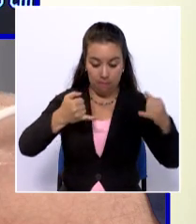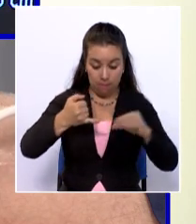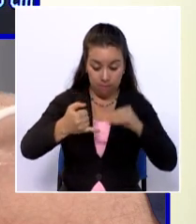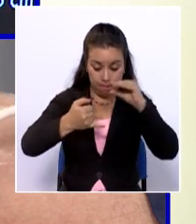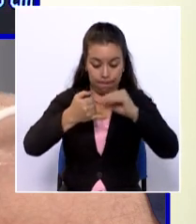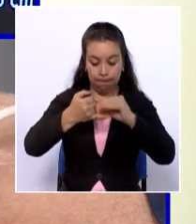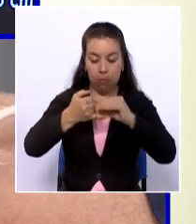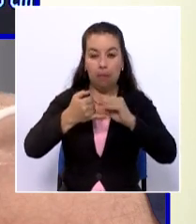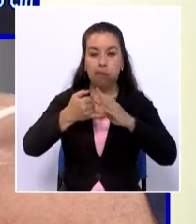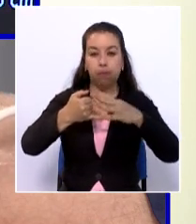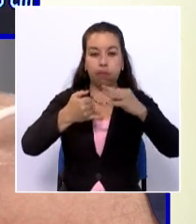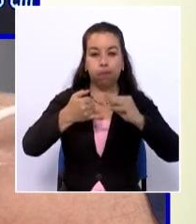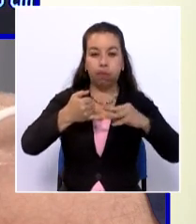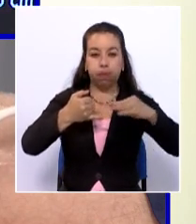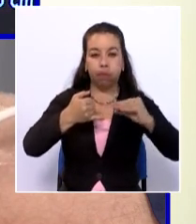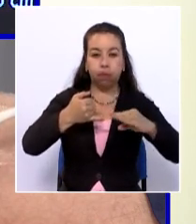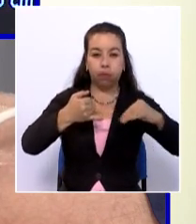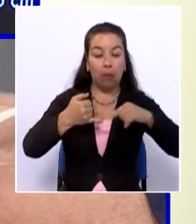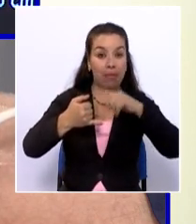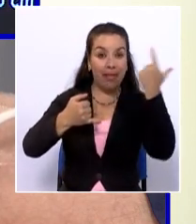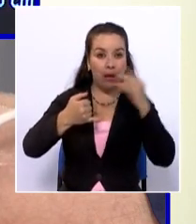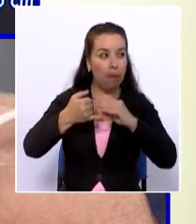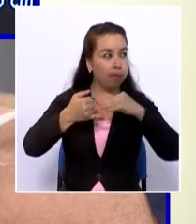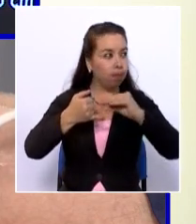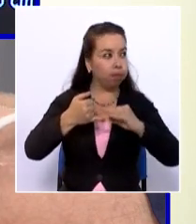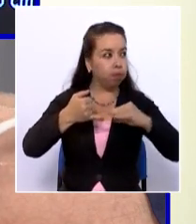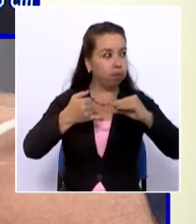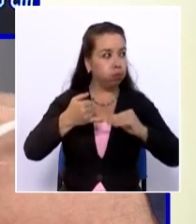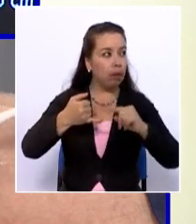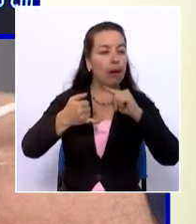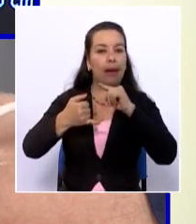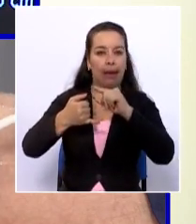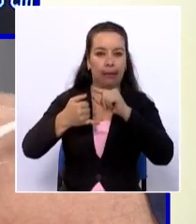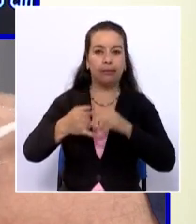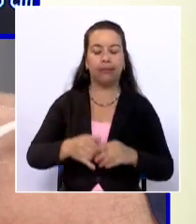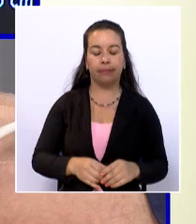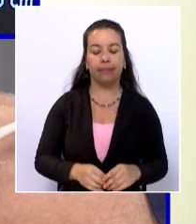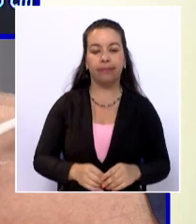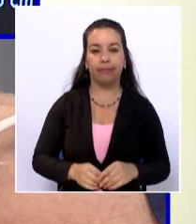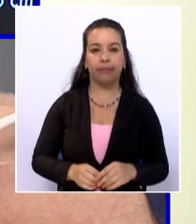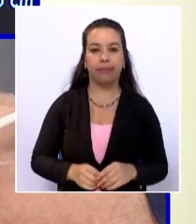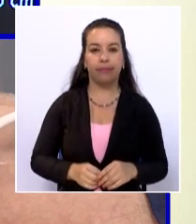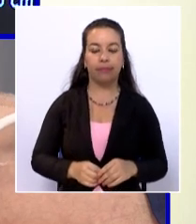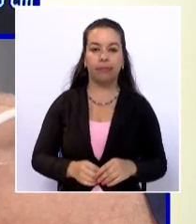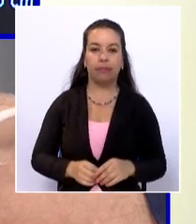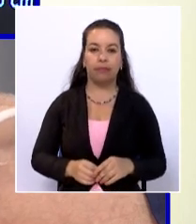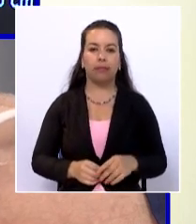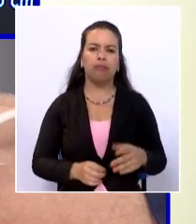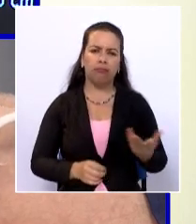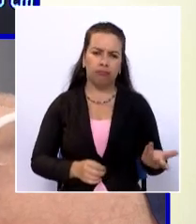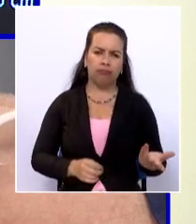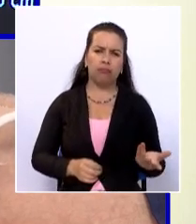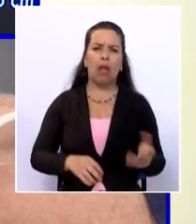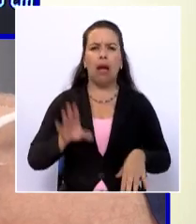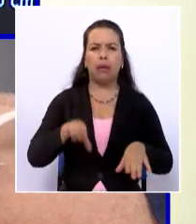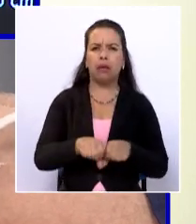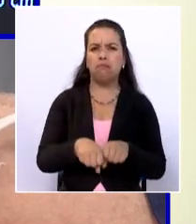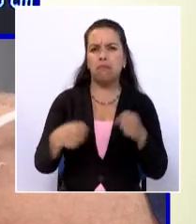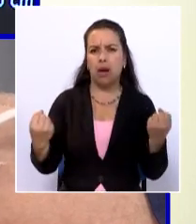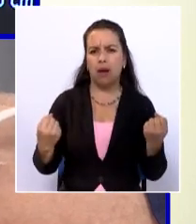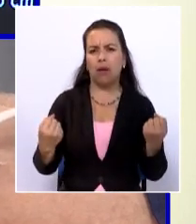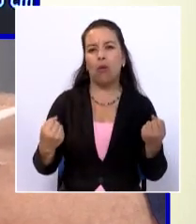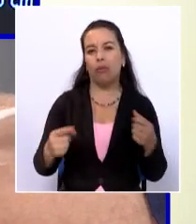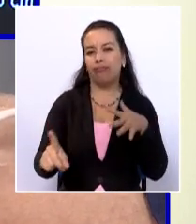mírelo es la bandita blanquita que está mostrando que es ese es el ligamento colateral interno así que muchas veces se rompe o se